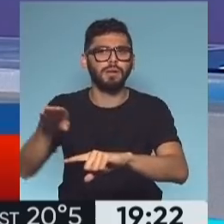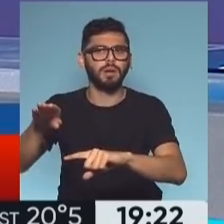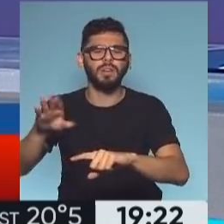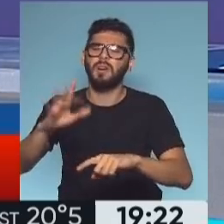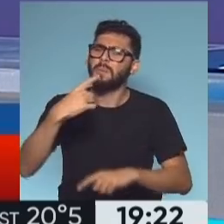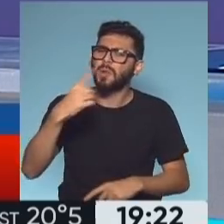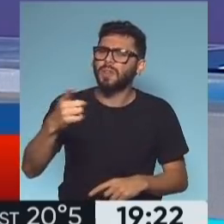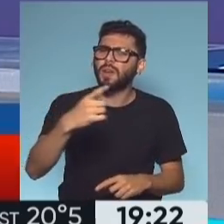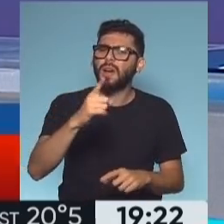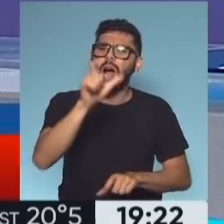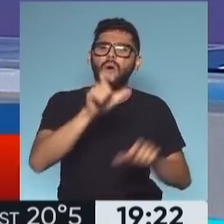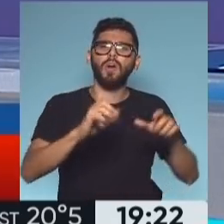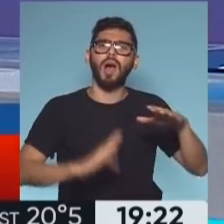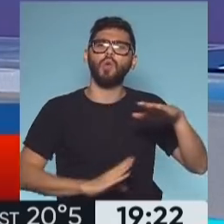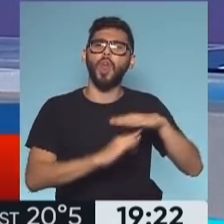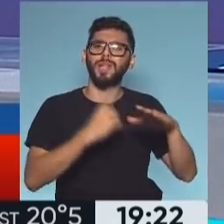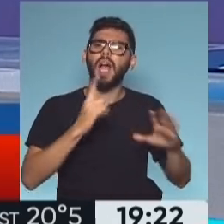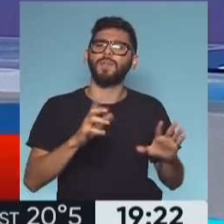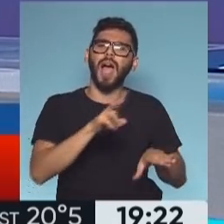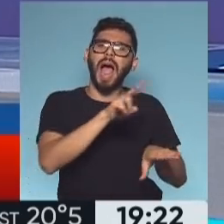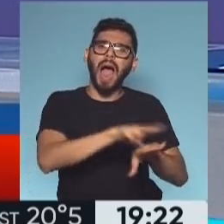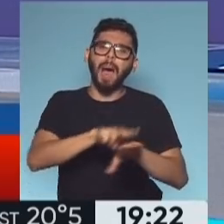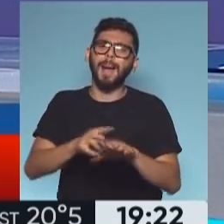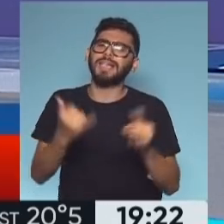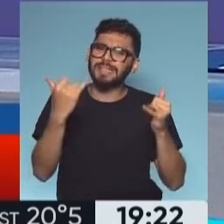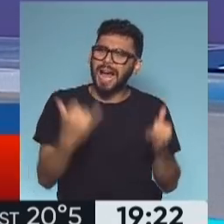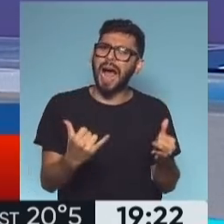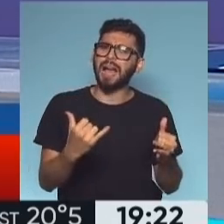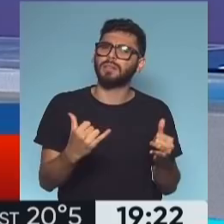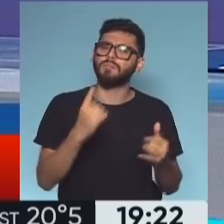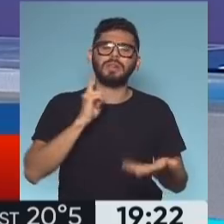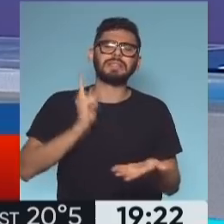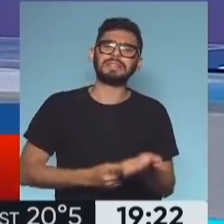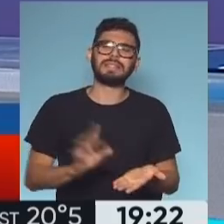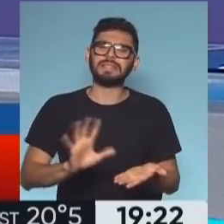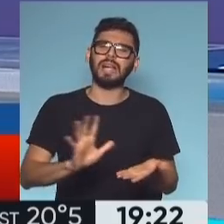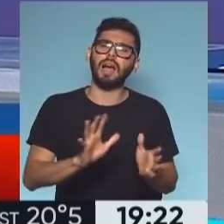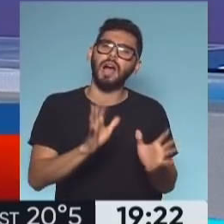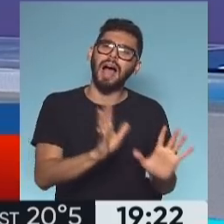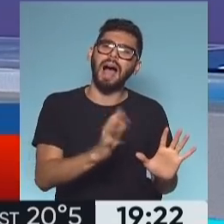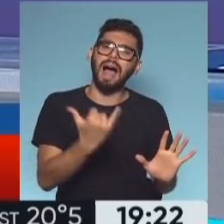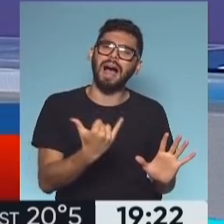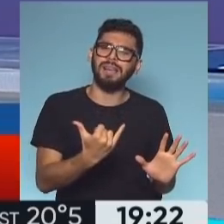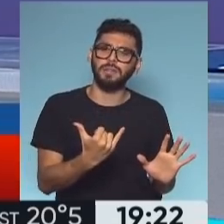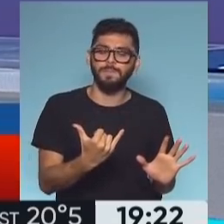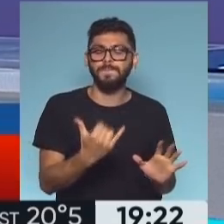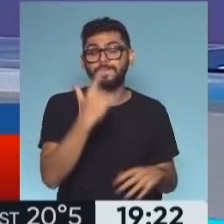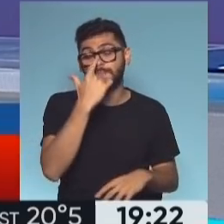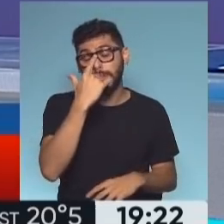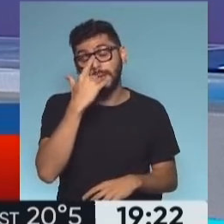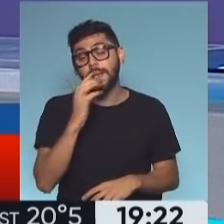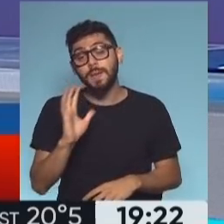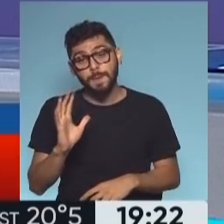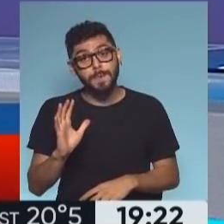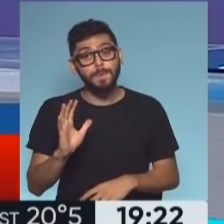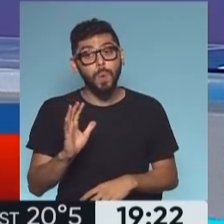entiende esto? Las autoridades se sienten y dicen, tenemos resto todavía para tomar otras medidas restrictivas. Bueno, sí.